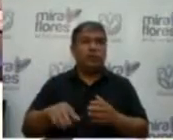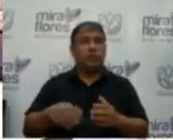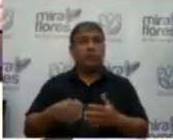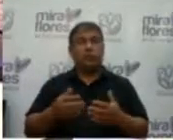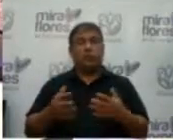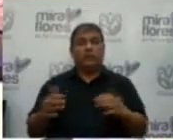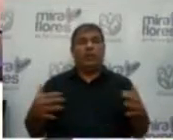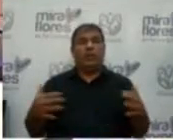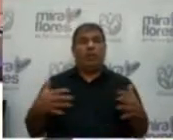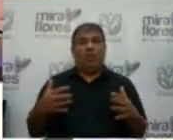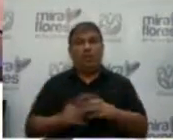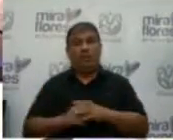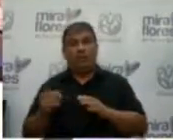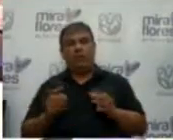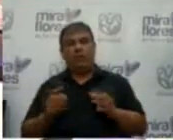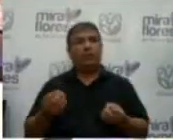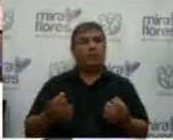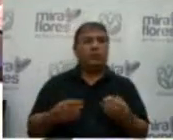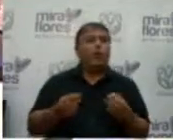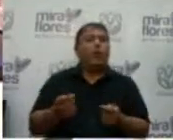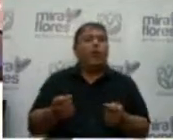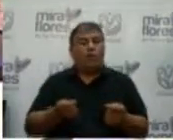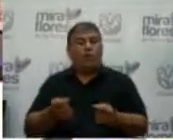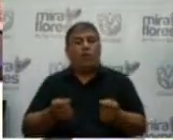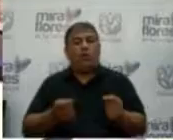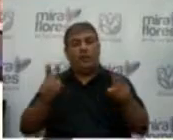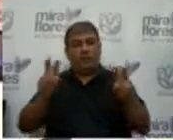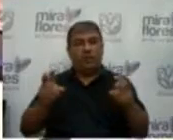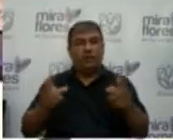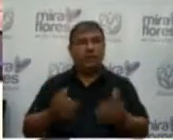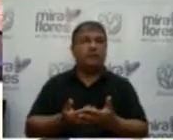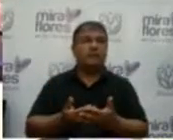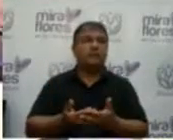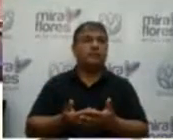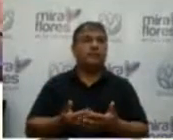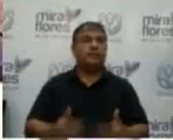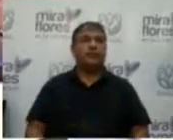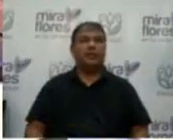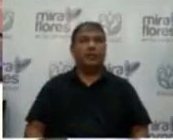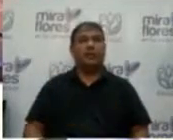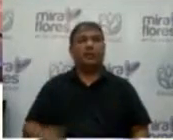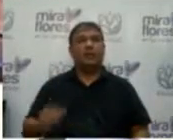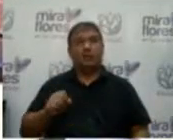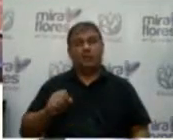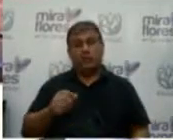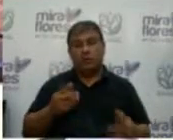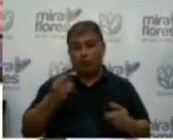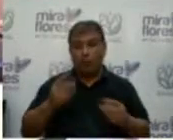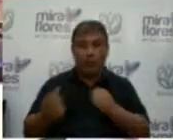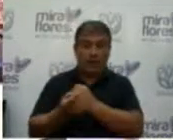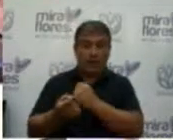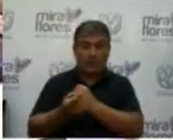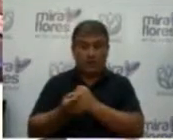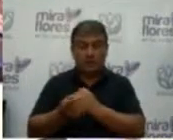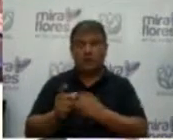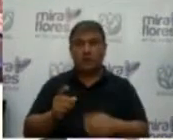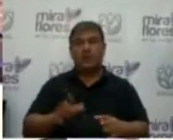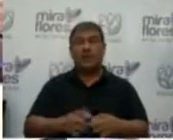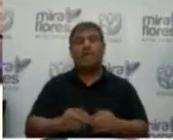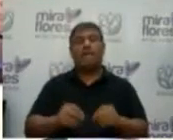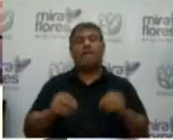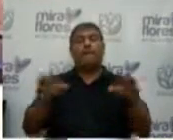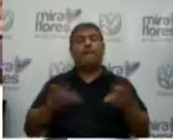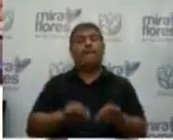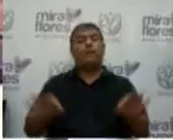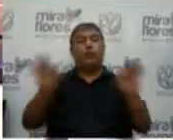poco despavorido y no sabes al final cómo controlar el tema. Y bueno, a eso voy, ¿no? A la capacitación, que eso es